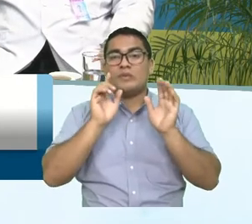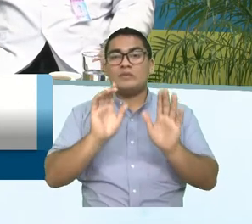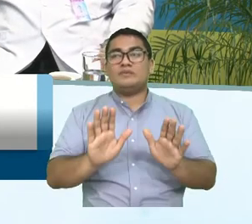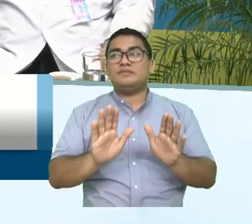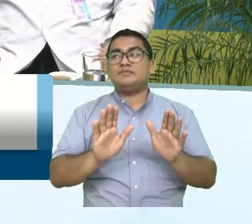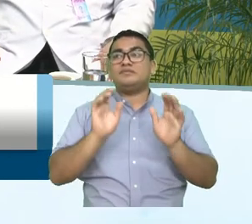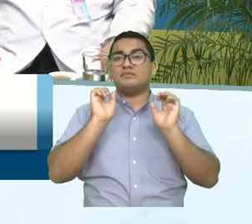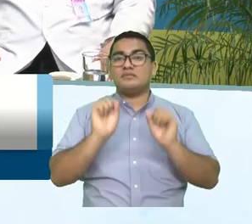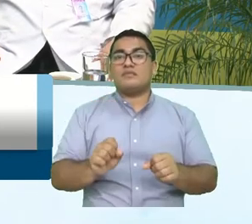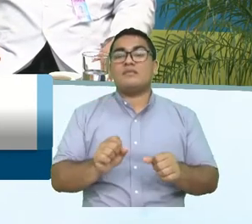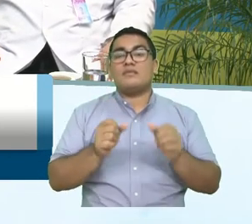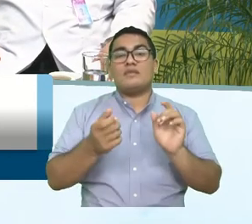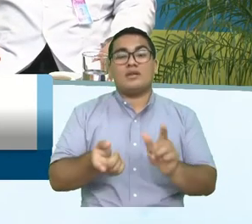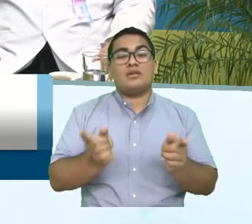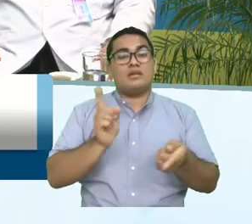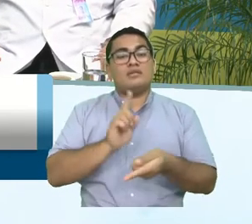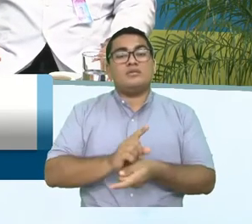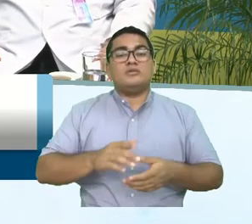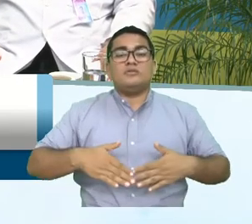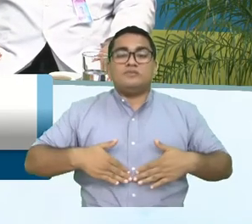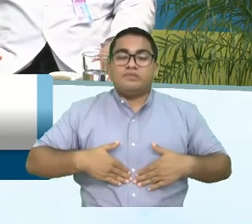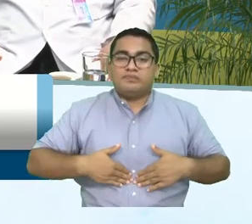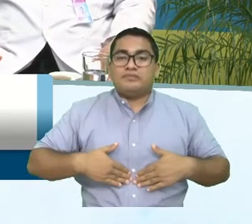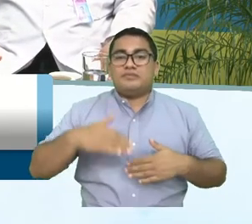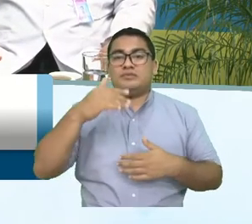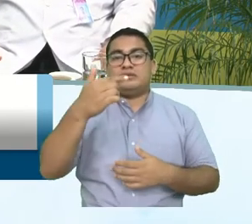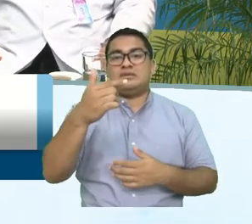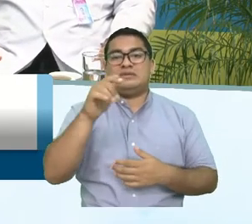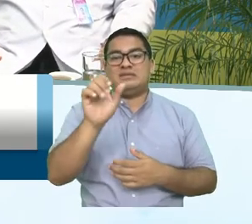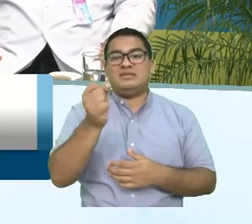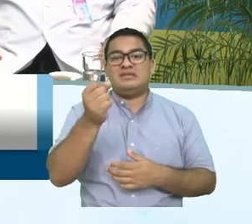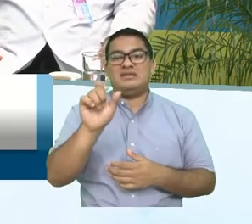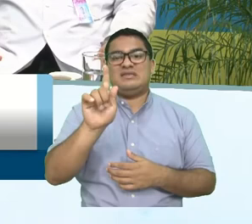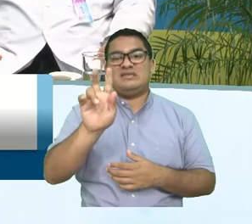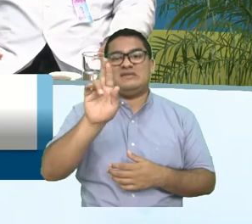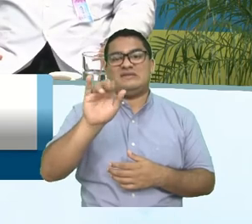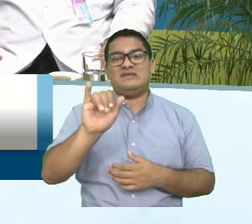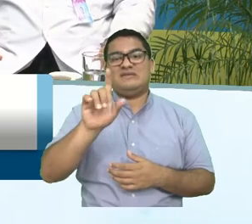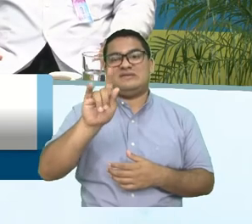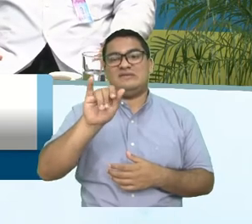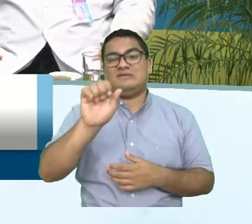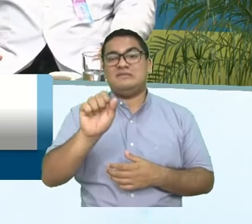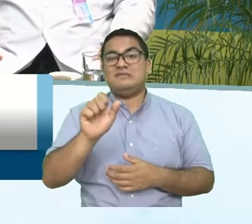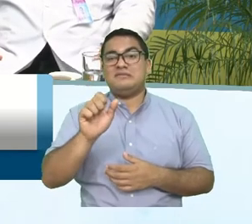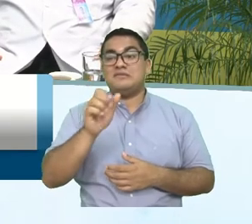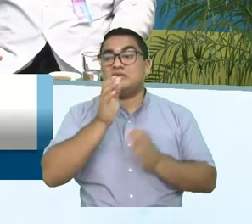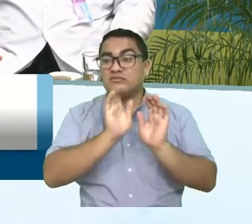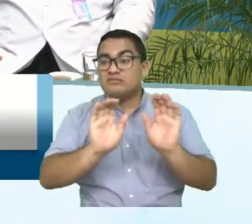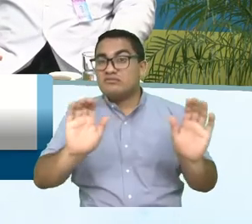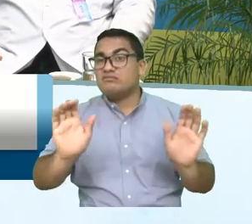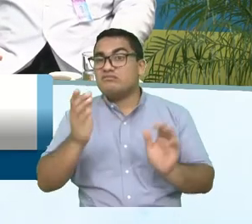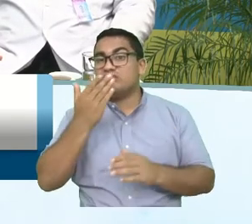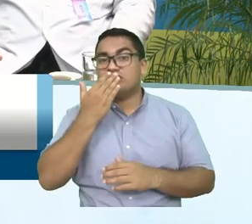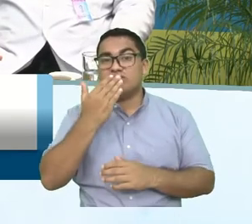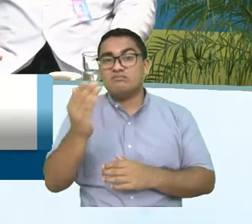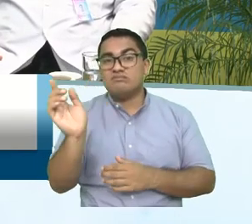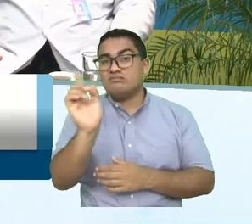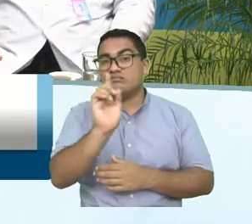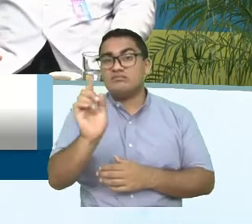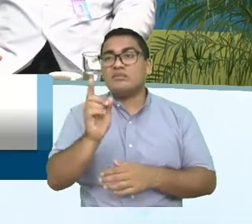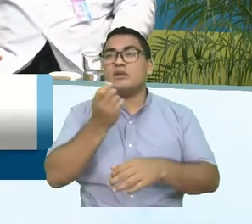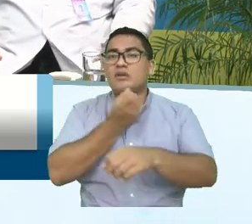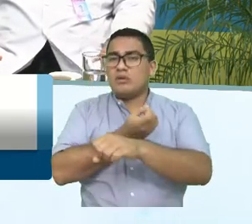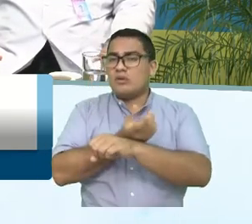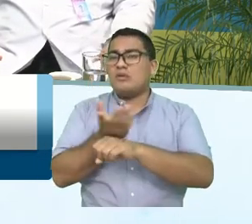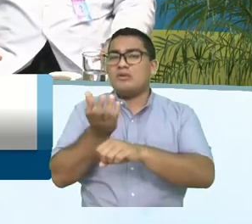tiempo puede ir desarrollando una gastritis, ¿ve? Y eso no sería muy adecuado para los niños pequeños. Algunos consejos, ya